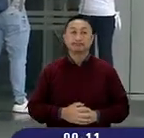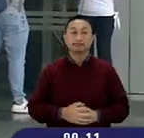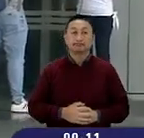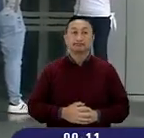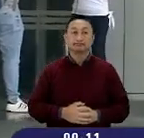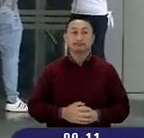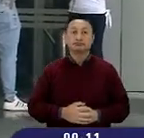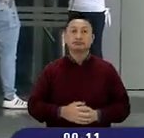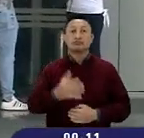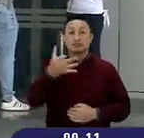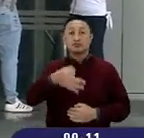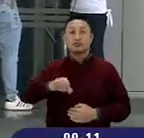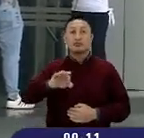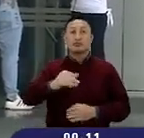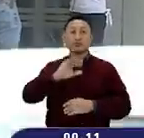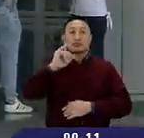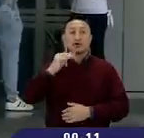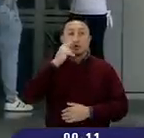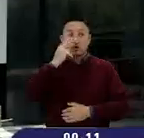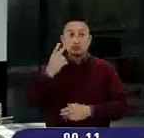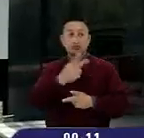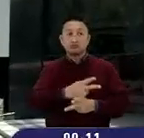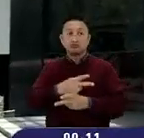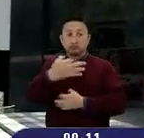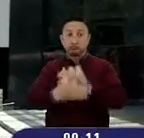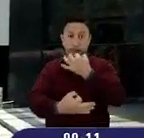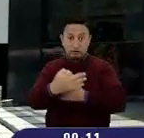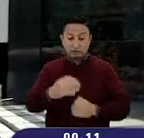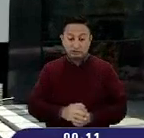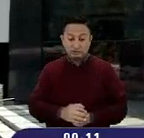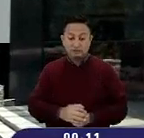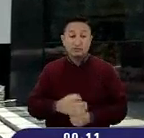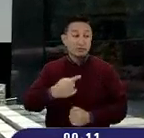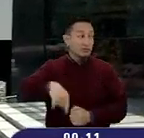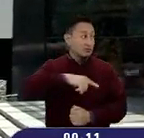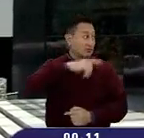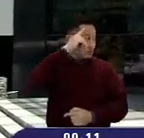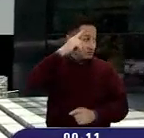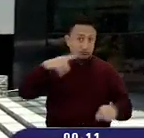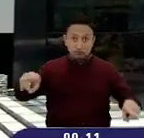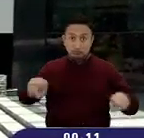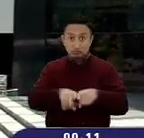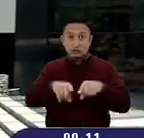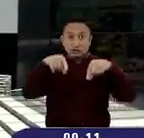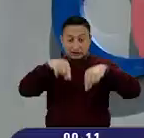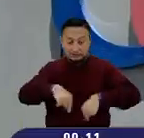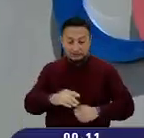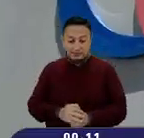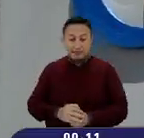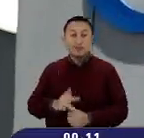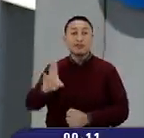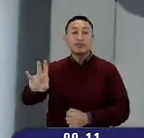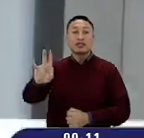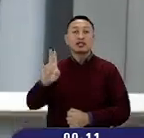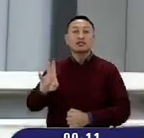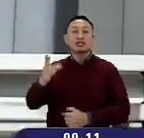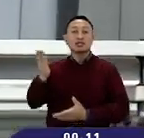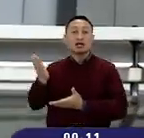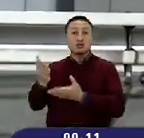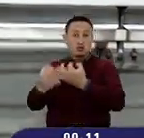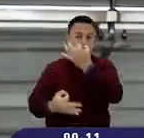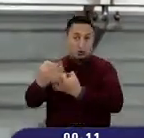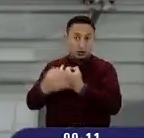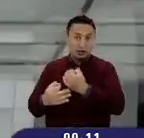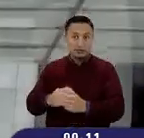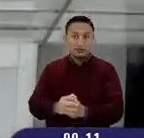Este 19 de junio, el Pleno del Consejo de la Judicatura, por unanimidad, decidió la destitución de 7 servidores judiciales,